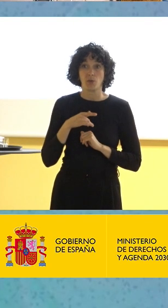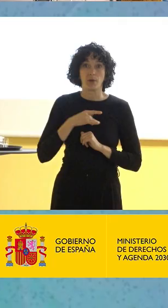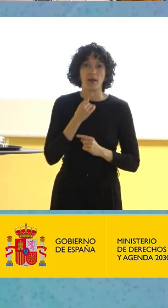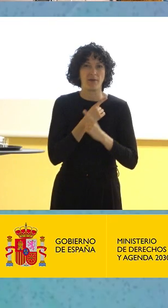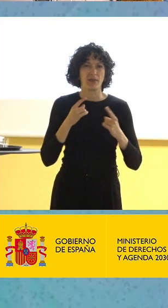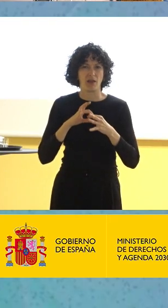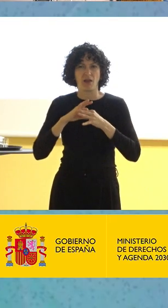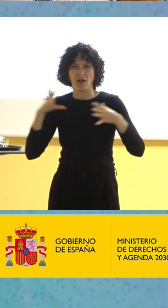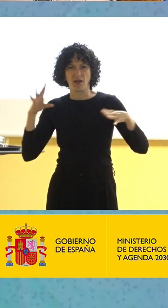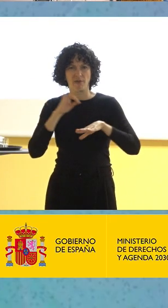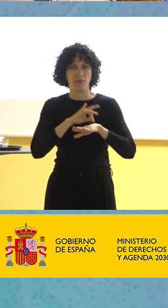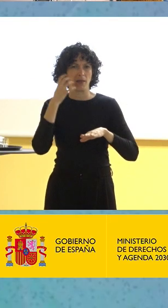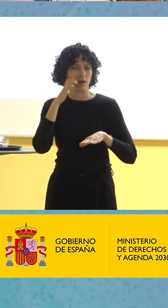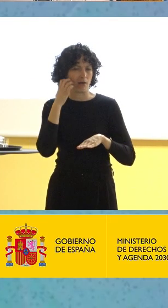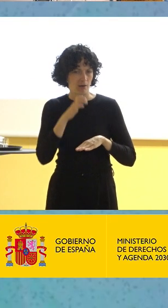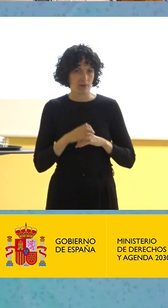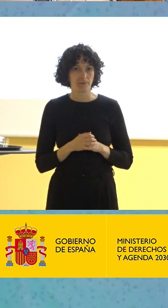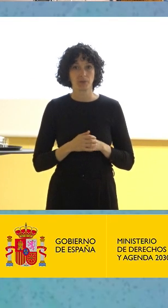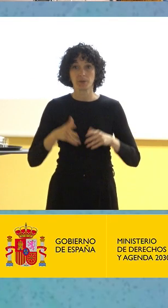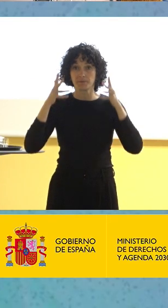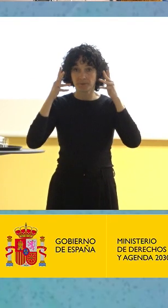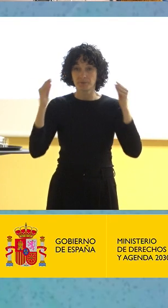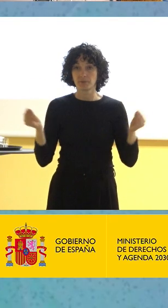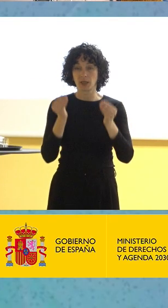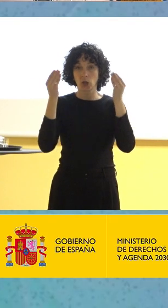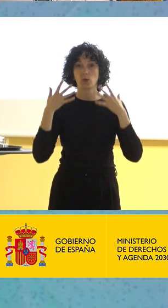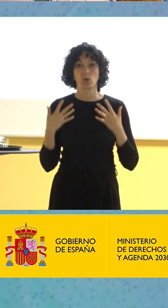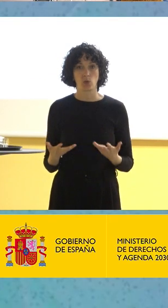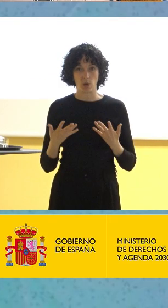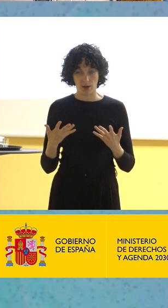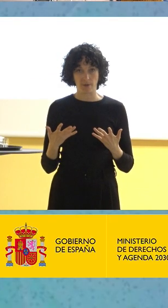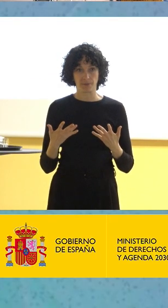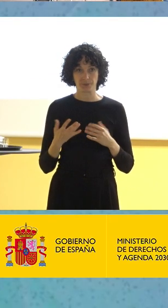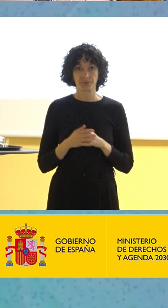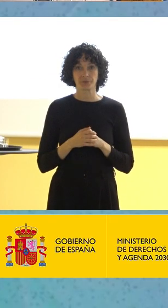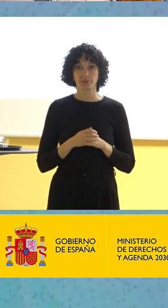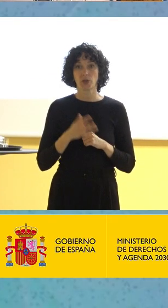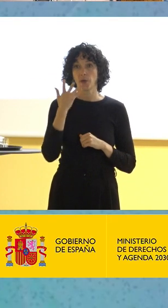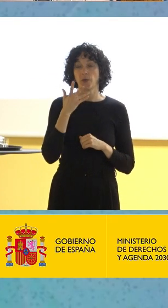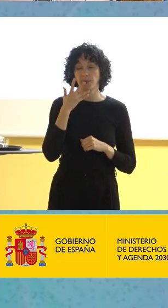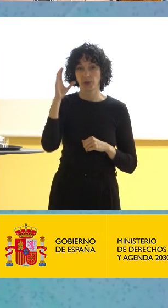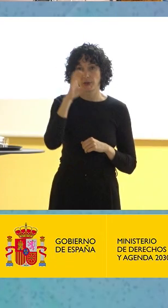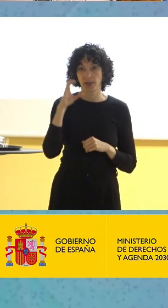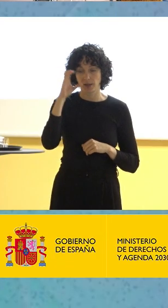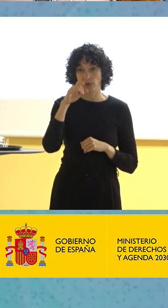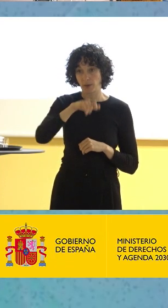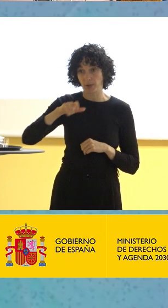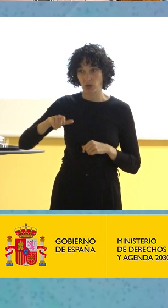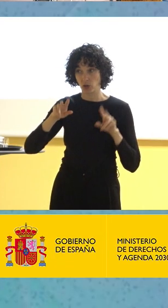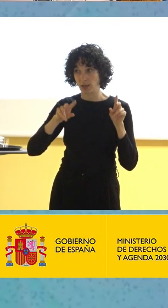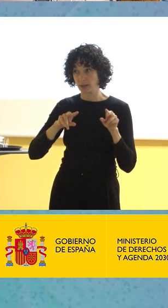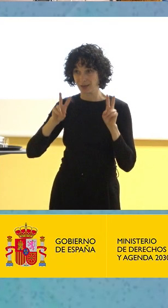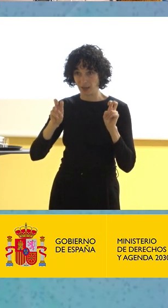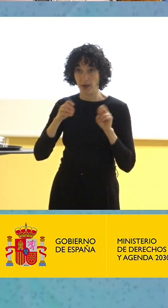¿no? Entonces, las recomendaciones de mejora pues sería aumentar el conocimiento científico de la población sobre la